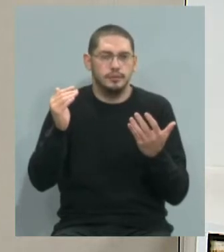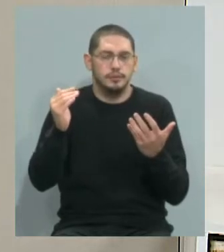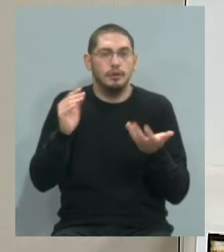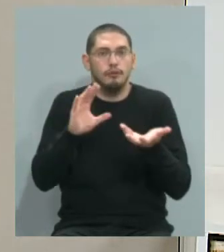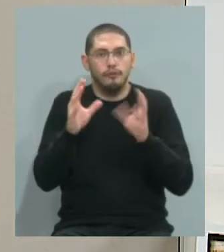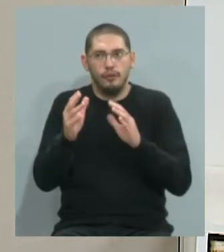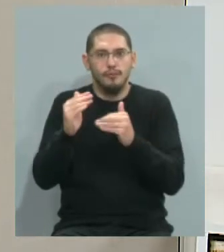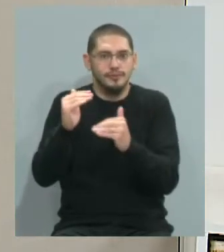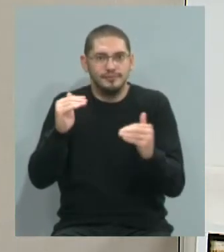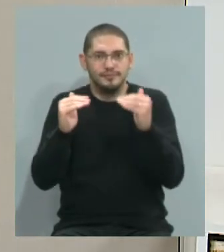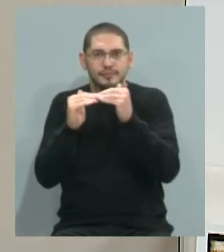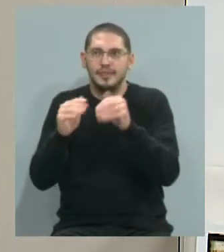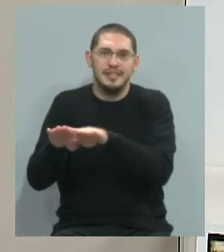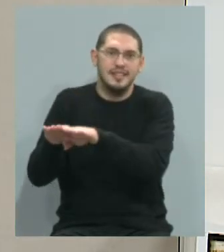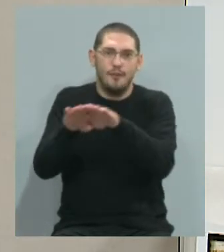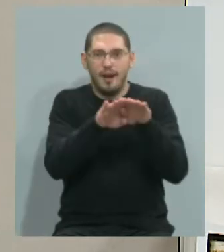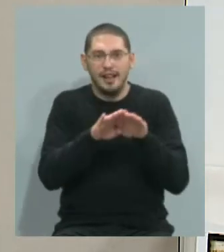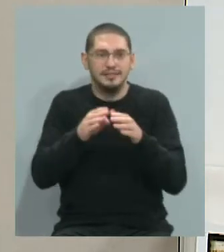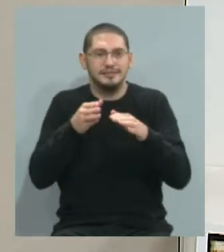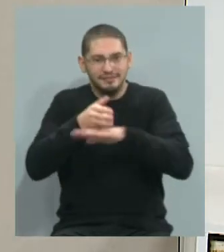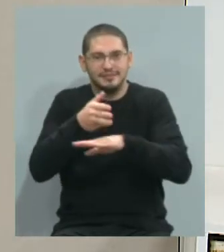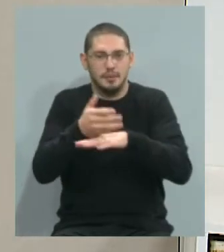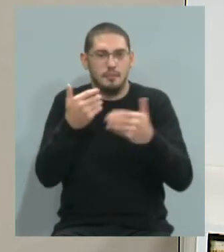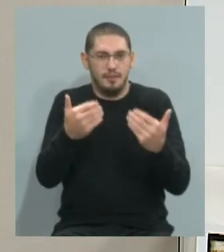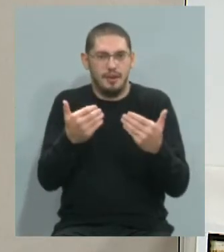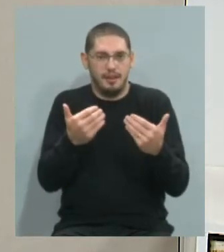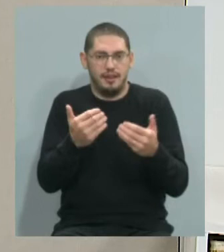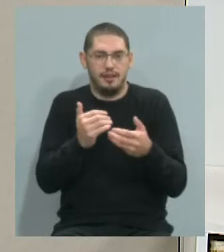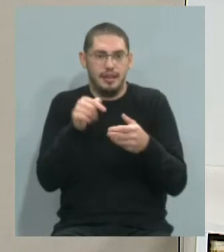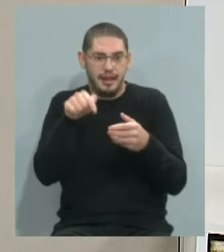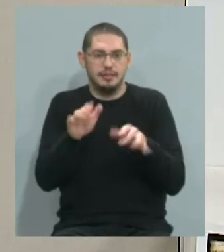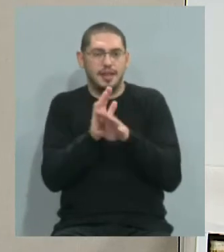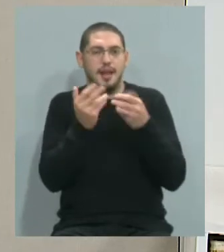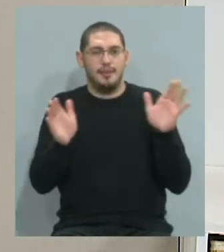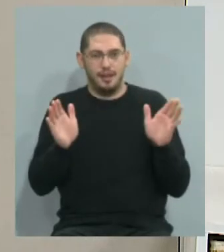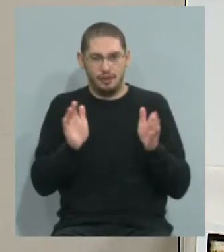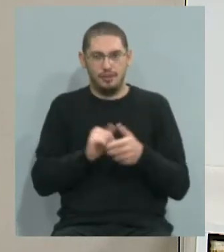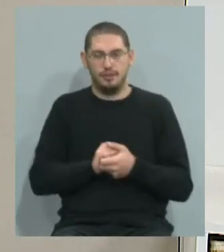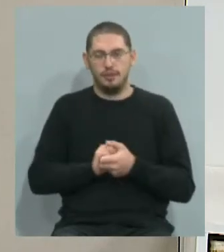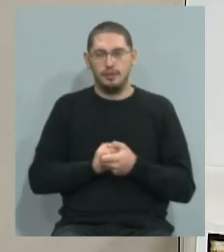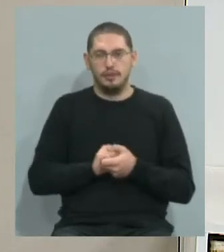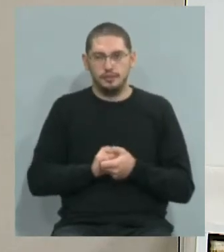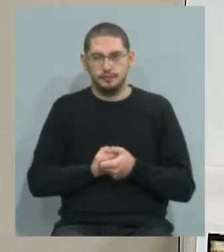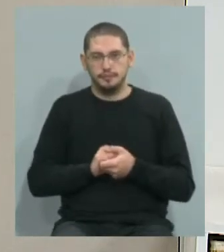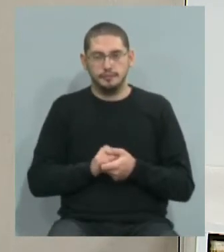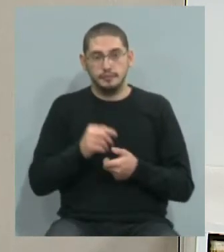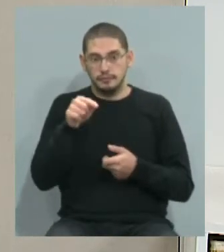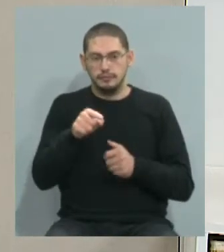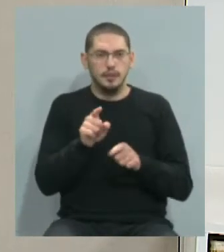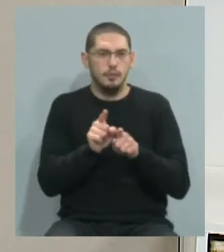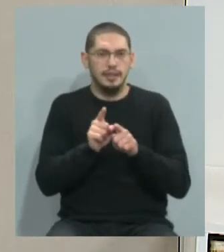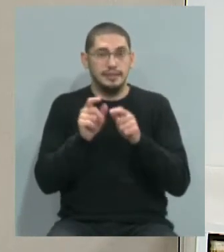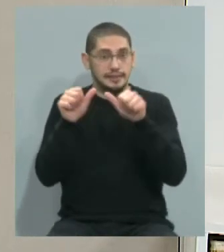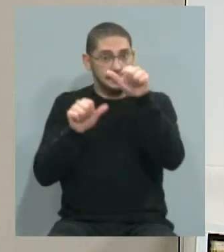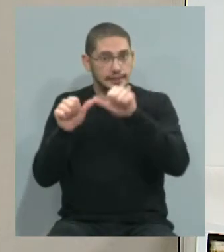Para favorecer el acceso a todos, en definitiva. Exacto, exacto. El movimiento de acceso abierto, que es como el precursor de la ciencia abierta,